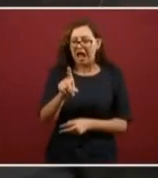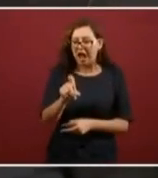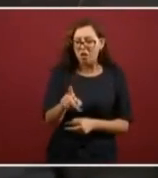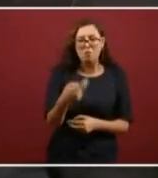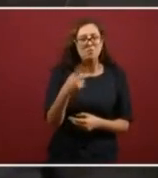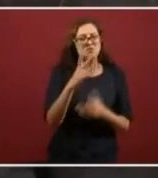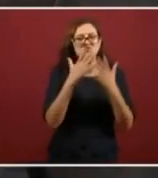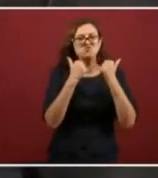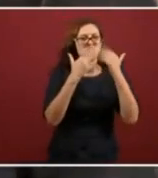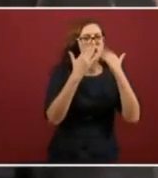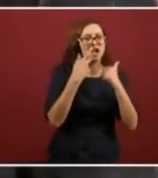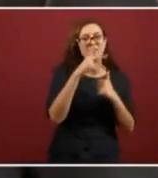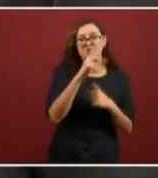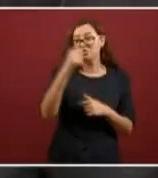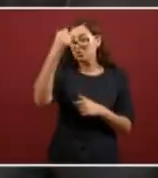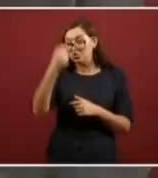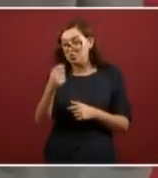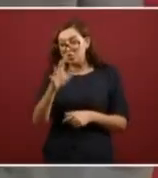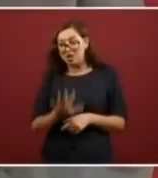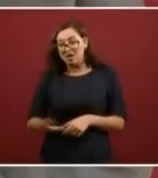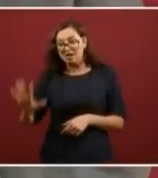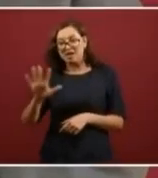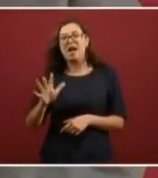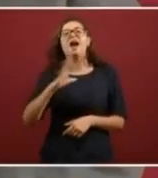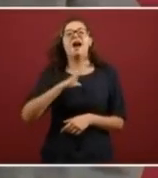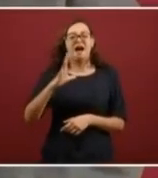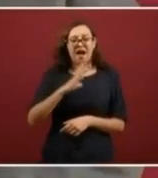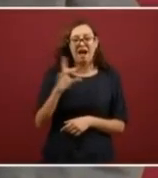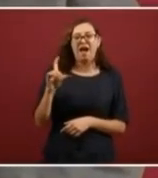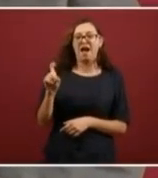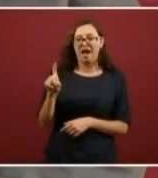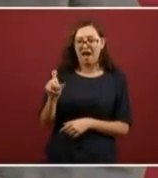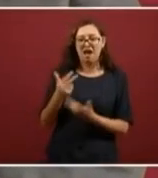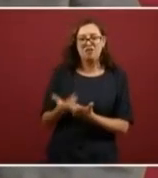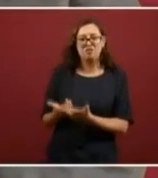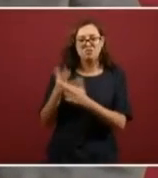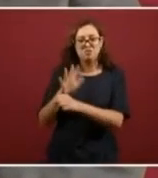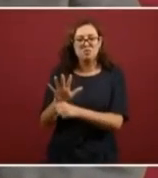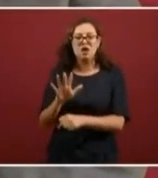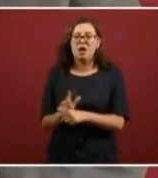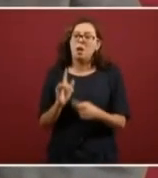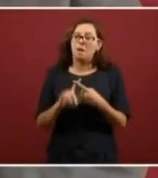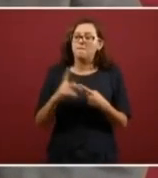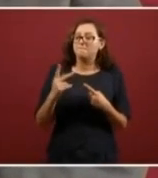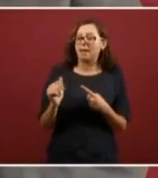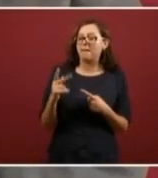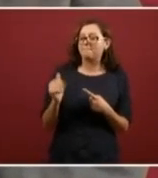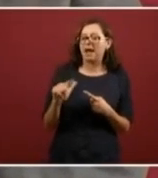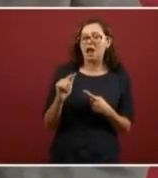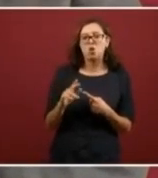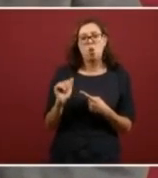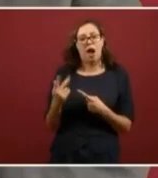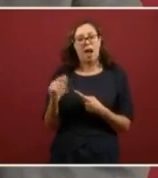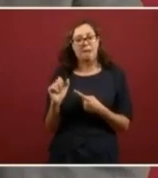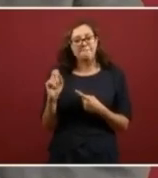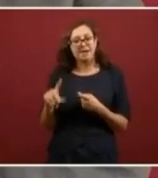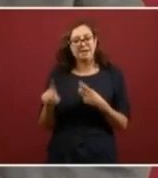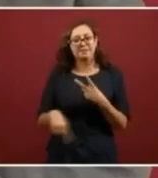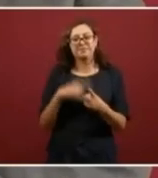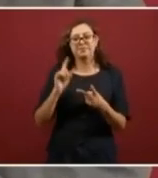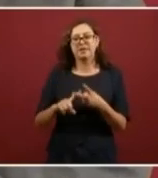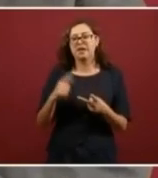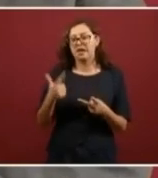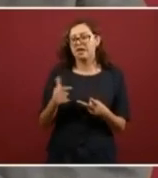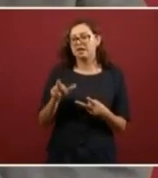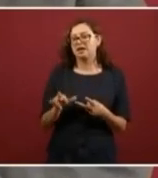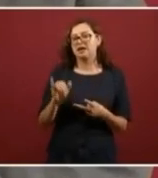sí tenemos agua en el sureste, tenemos agua en el Papaloapan, tenemos mucha agua en el